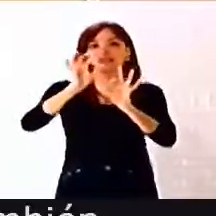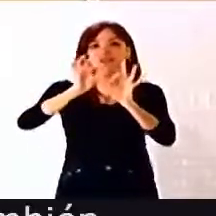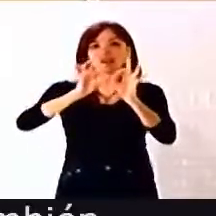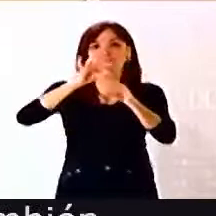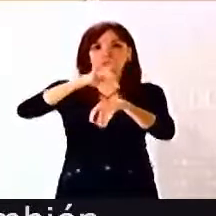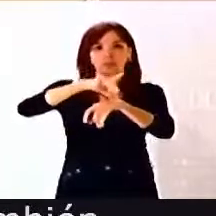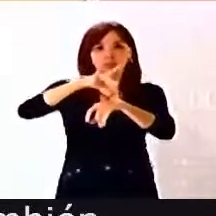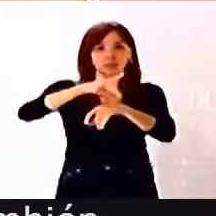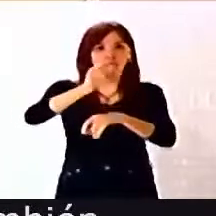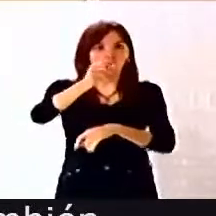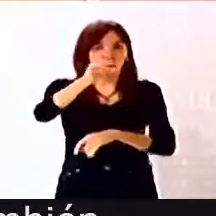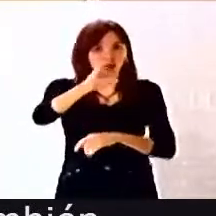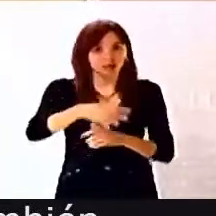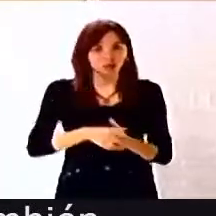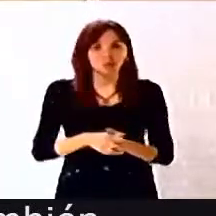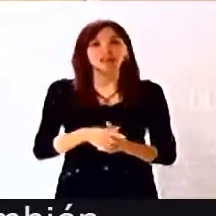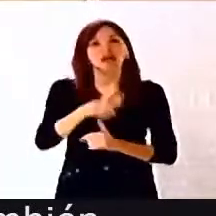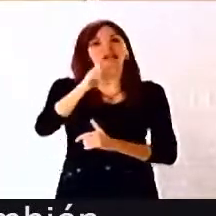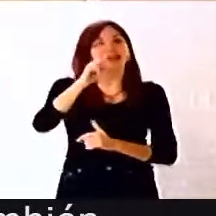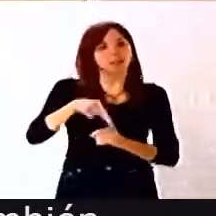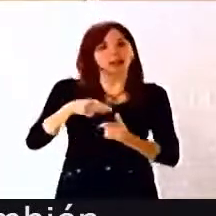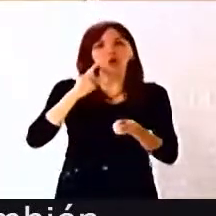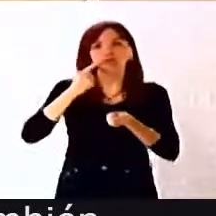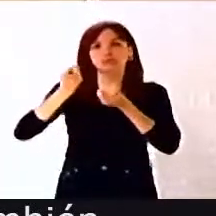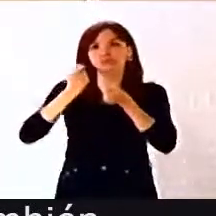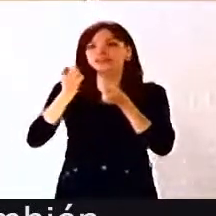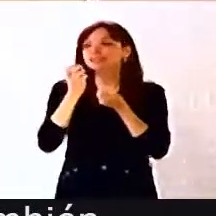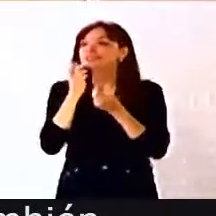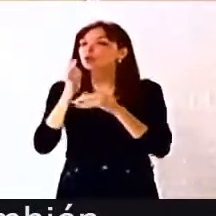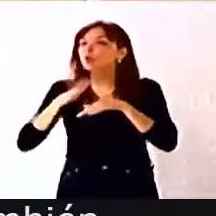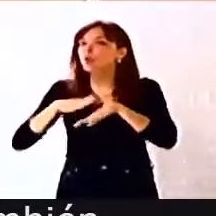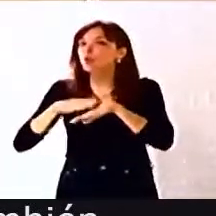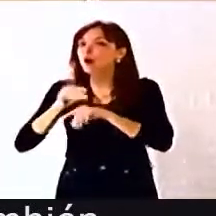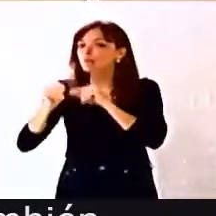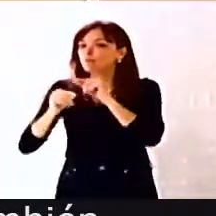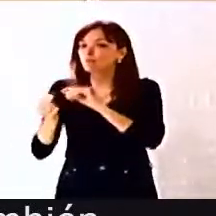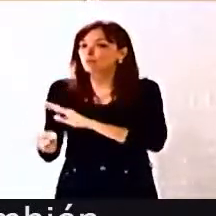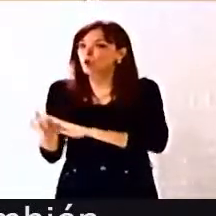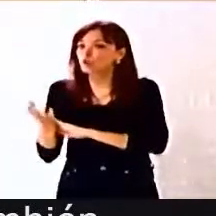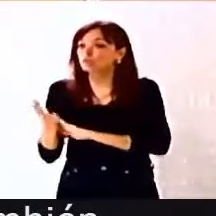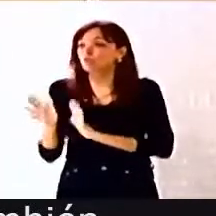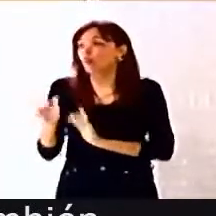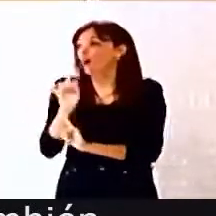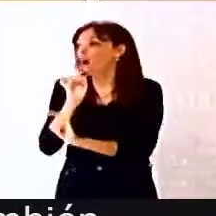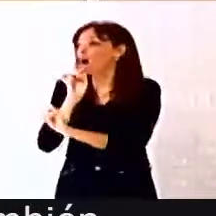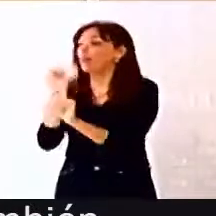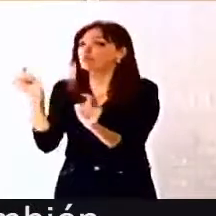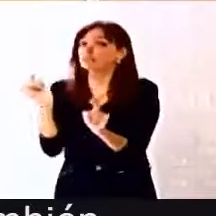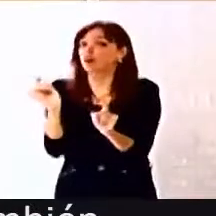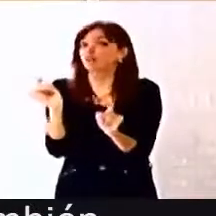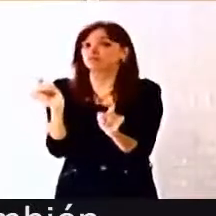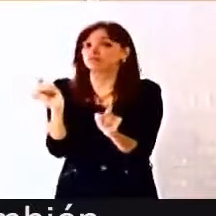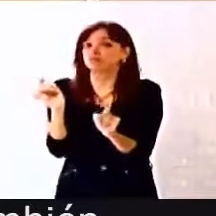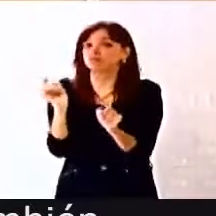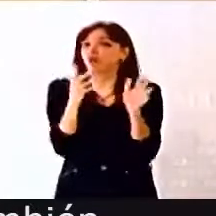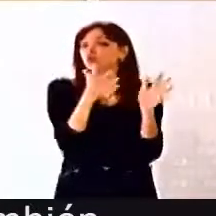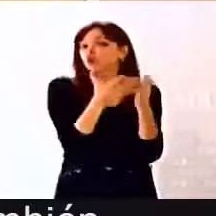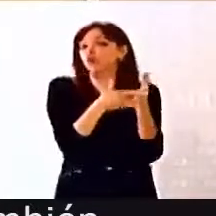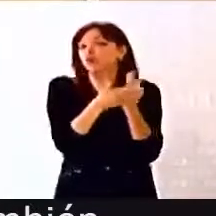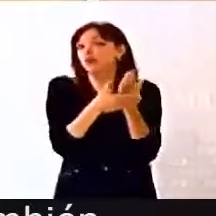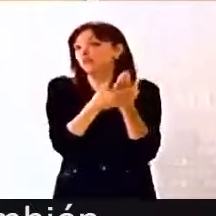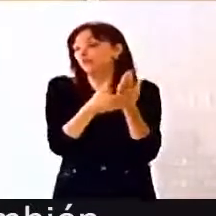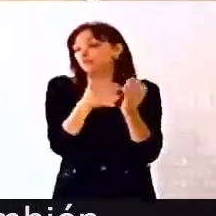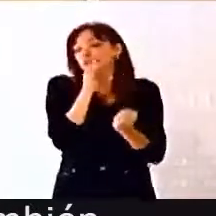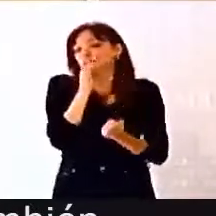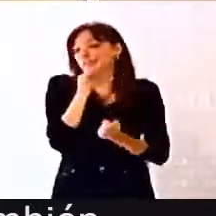monitorizado si está debido a brotes y luego no les puedo avanzar si se van a tomar las decisiones en el Consejo de Gobierno porque a día de hoy lo que estamos haciendo